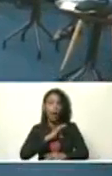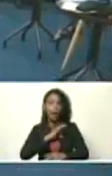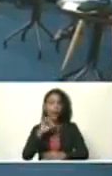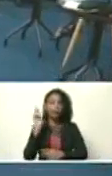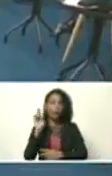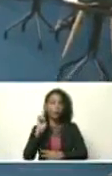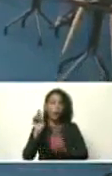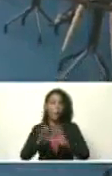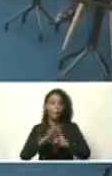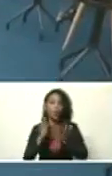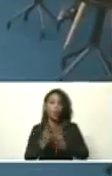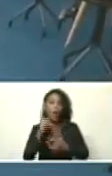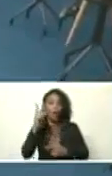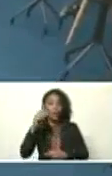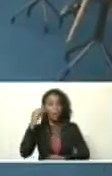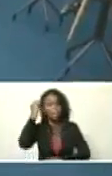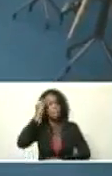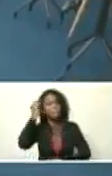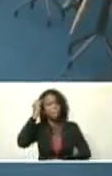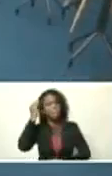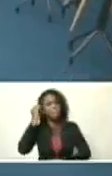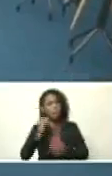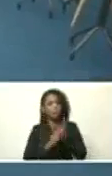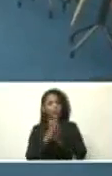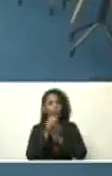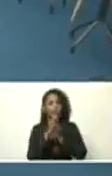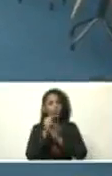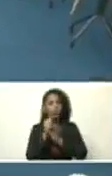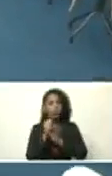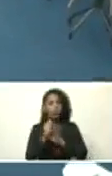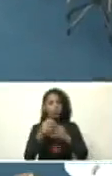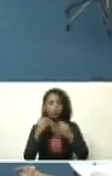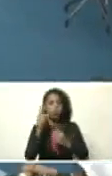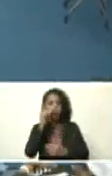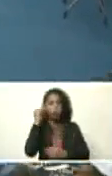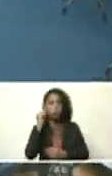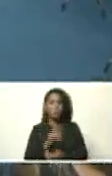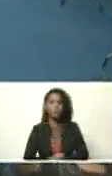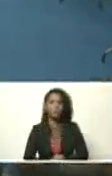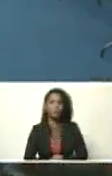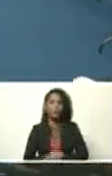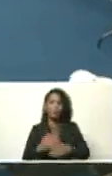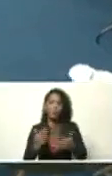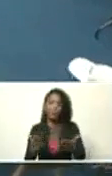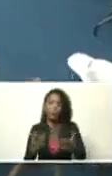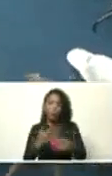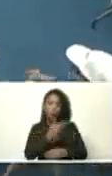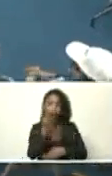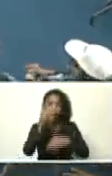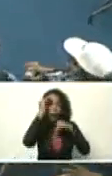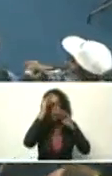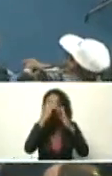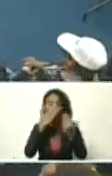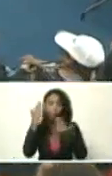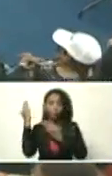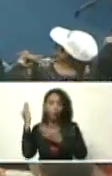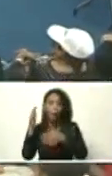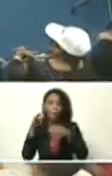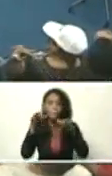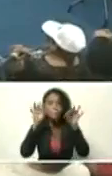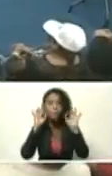red social muy, muy pensada para los emprendedores, para las emprendedoras. Así que estén pendientes.